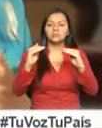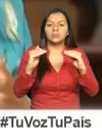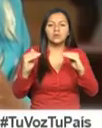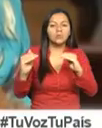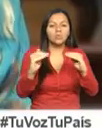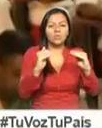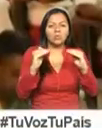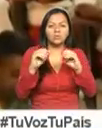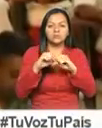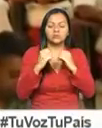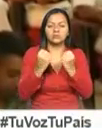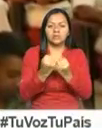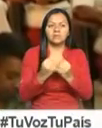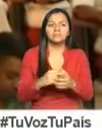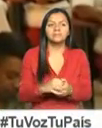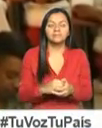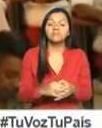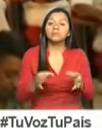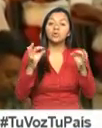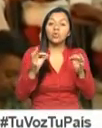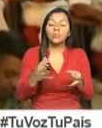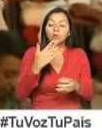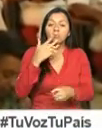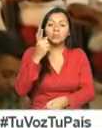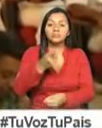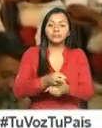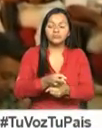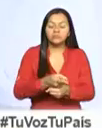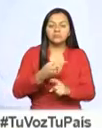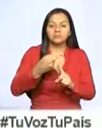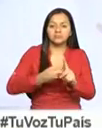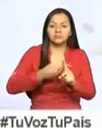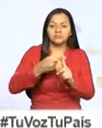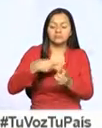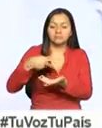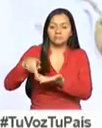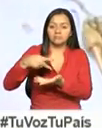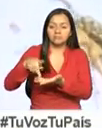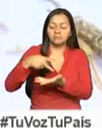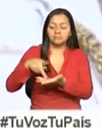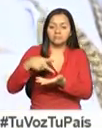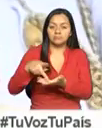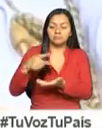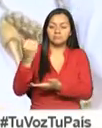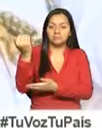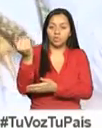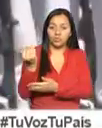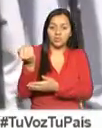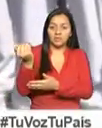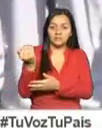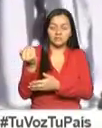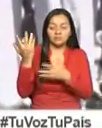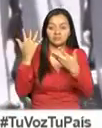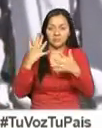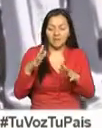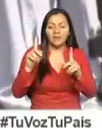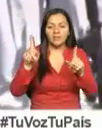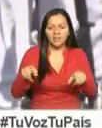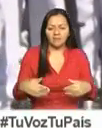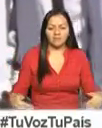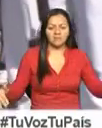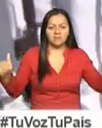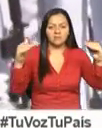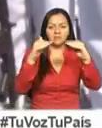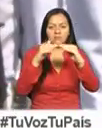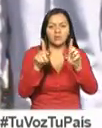la justicia social. Gracias. Para cumplir con este mandato, las pensiones que reciben los militares, luego de su retiro, deben ajustarse a las